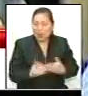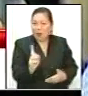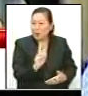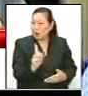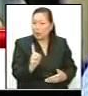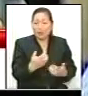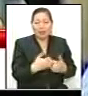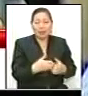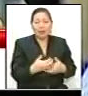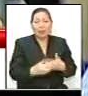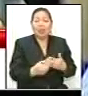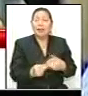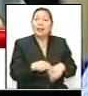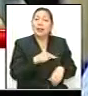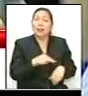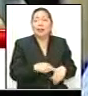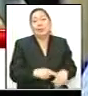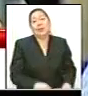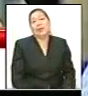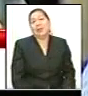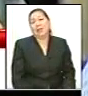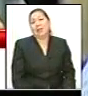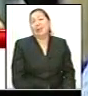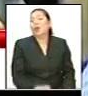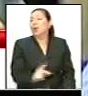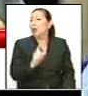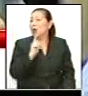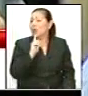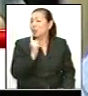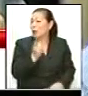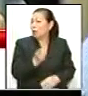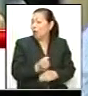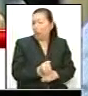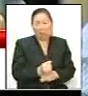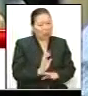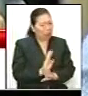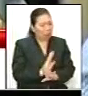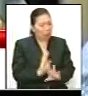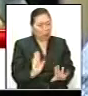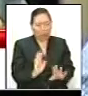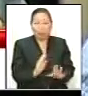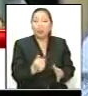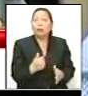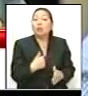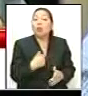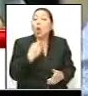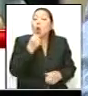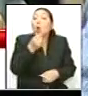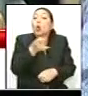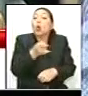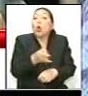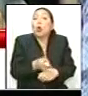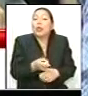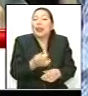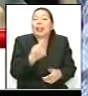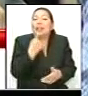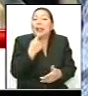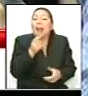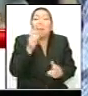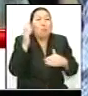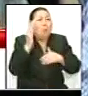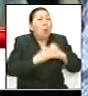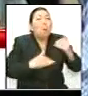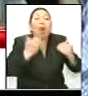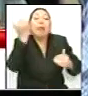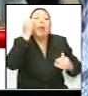estas empresas transnacionales que vienen a destruir. No estoy en contra de la inversión. Lo que estoy es en contra de la inversión destruyendo